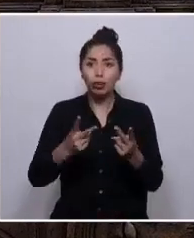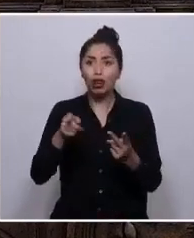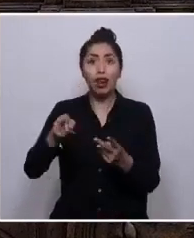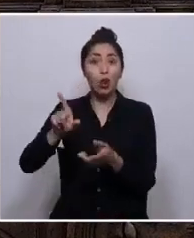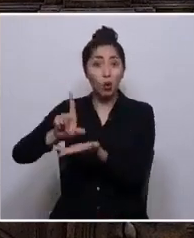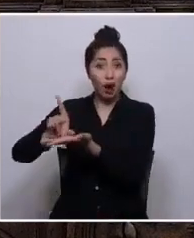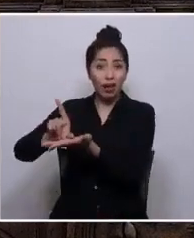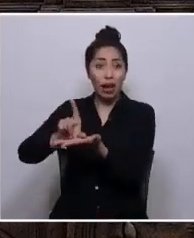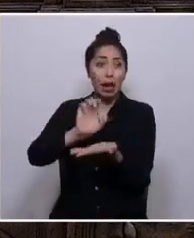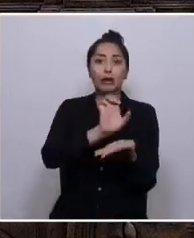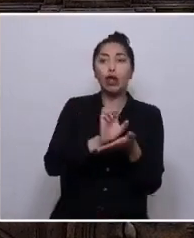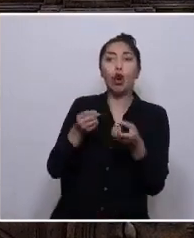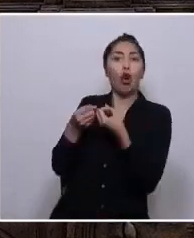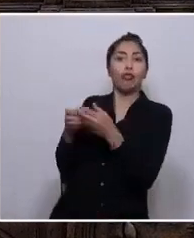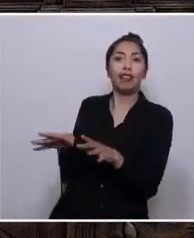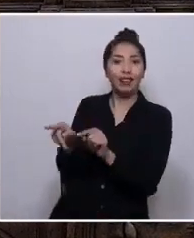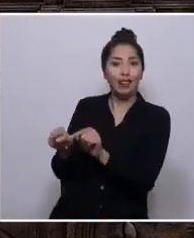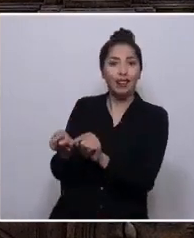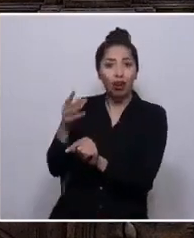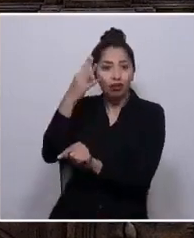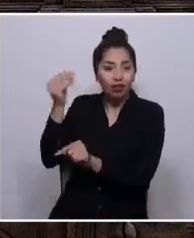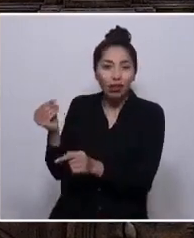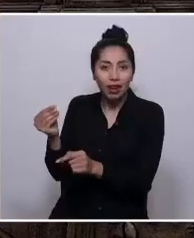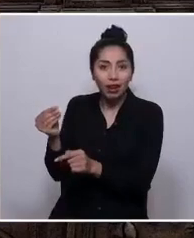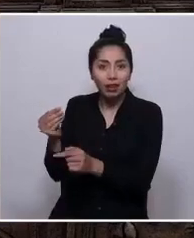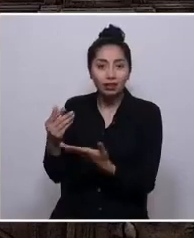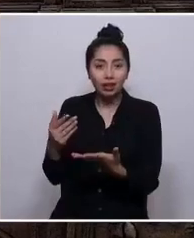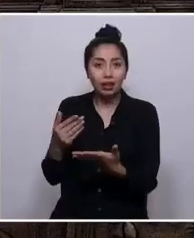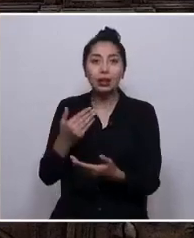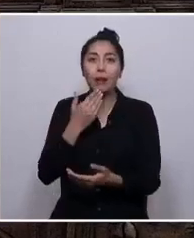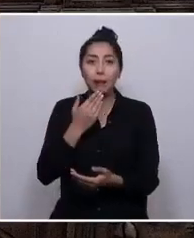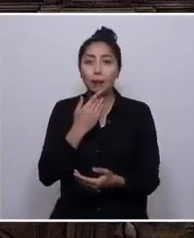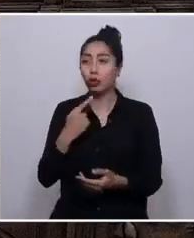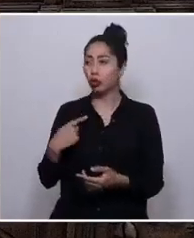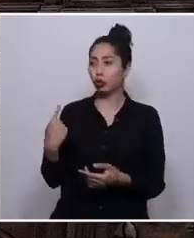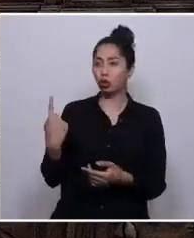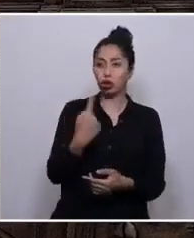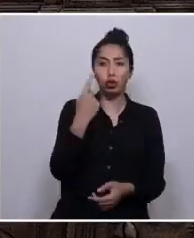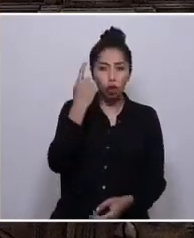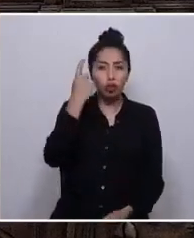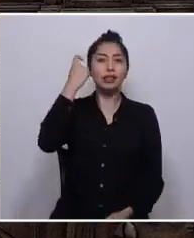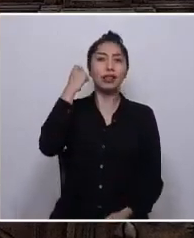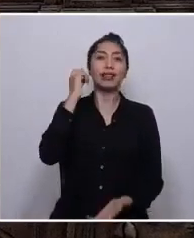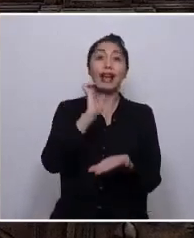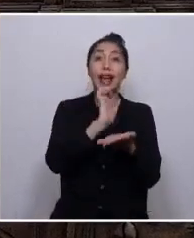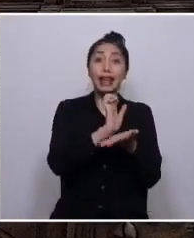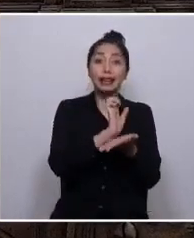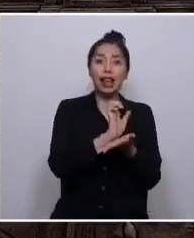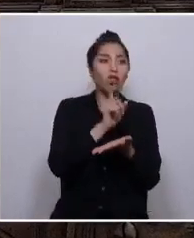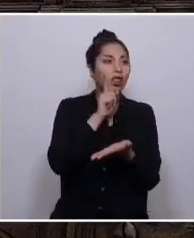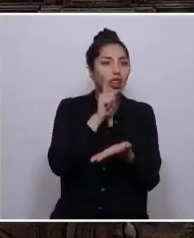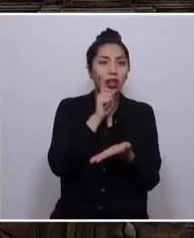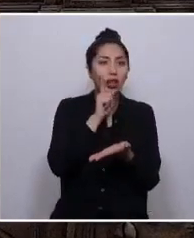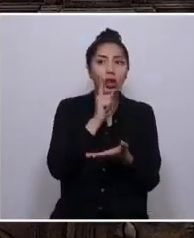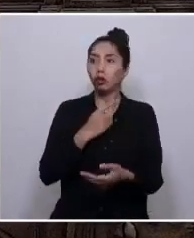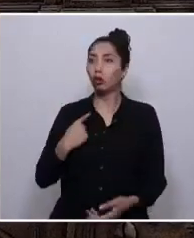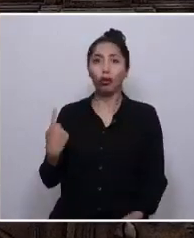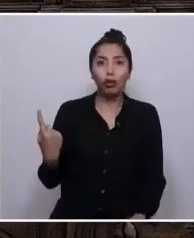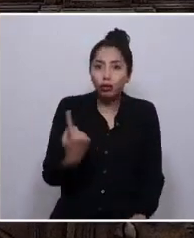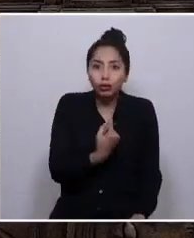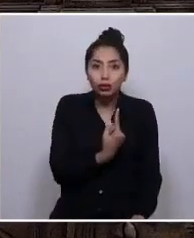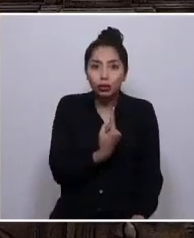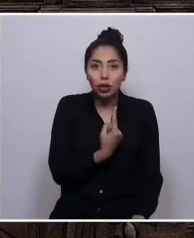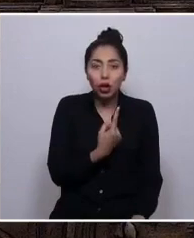olvidados por todas nosotras por cada una que somos conscientes que el estado somos todas olvidamos